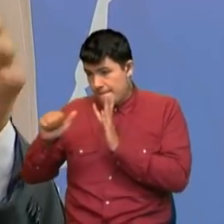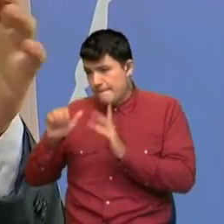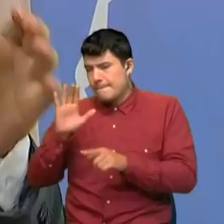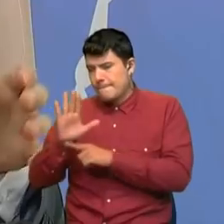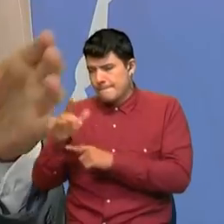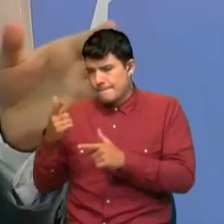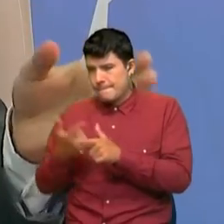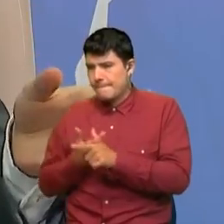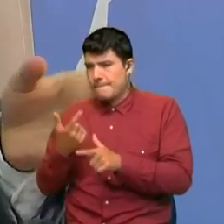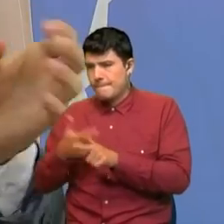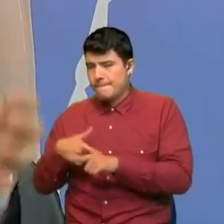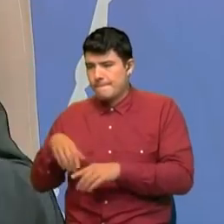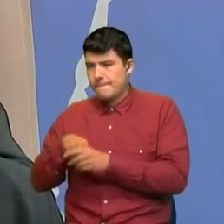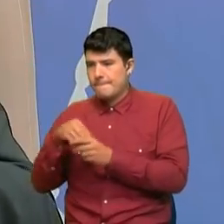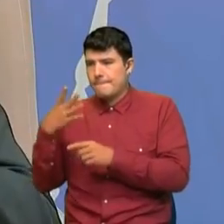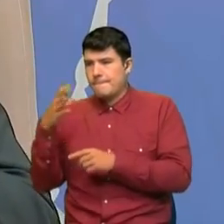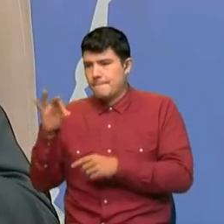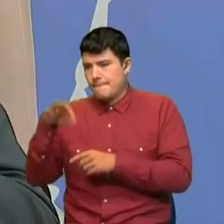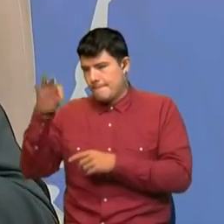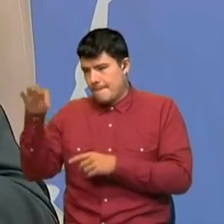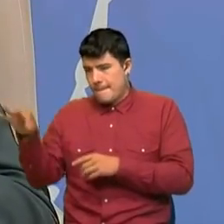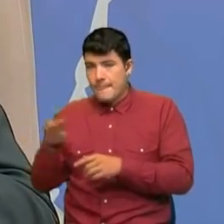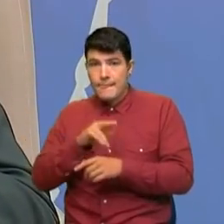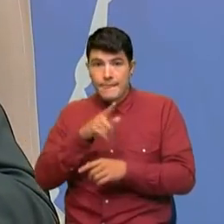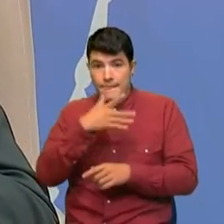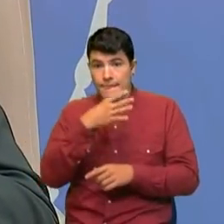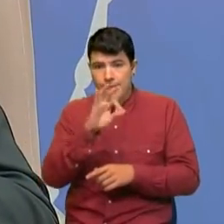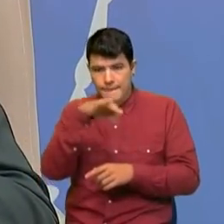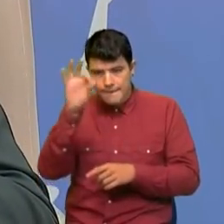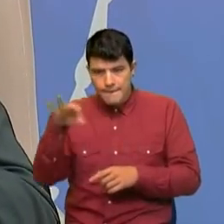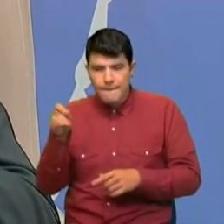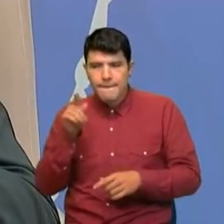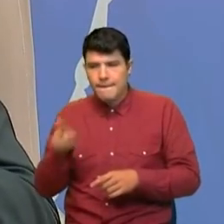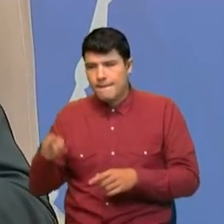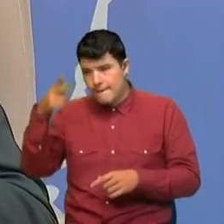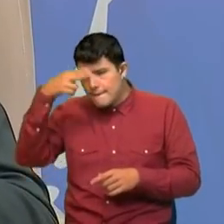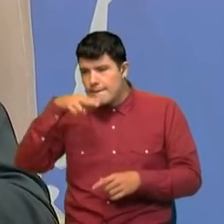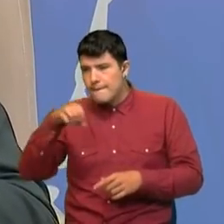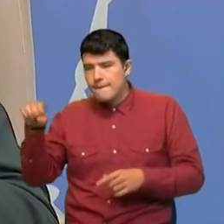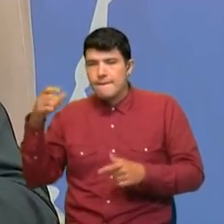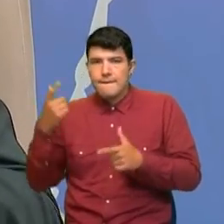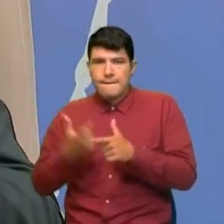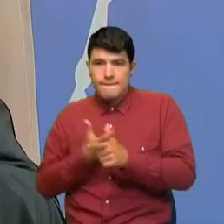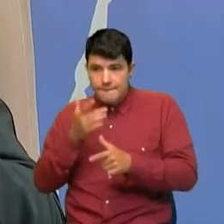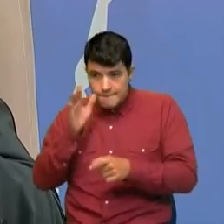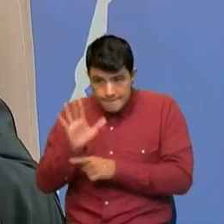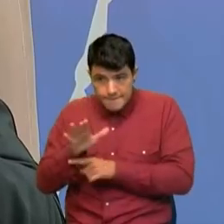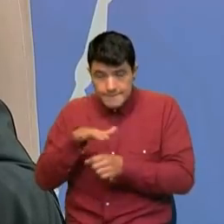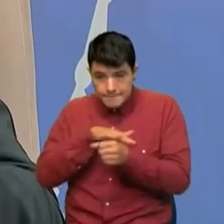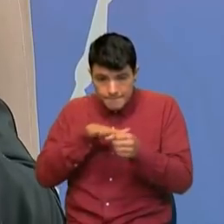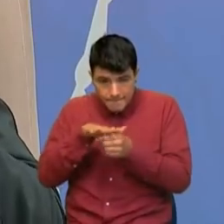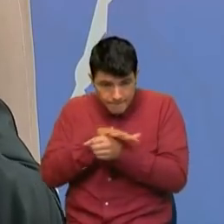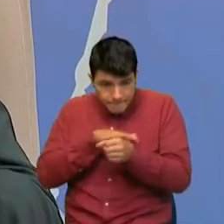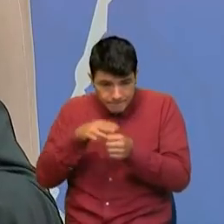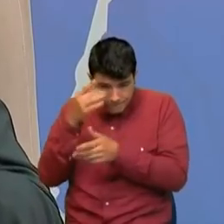a esta se le quedaría el 50% y el otro 50% para los hijos. Entonces, la situación es que él,